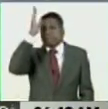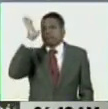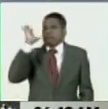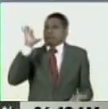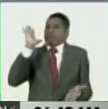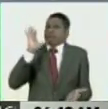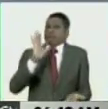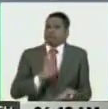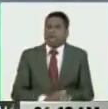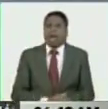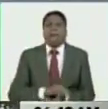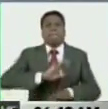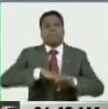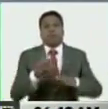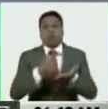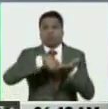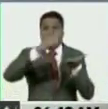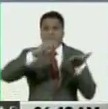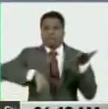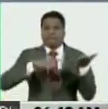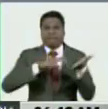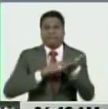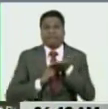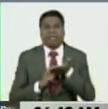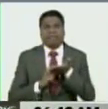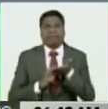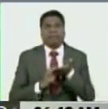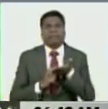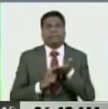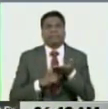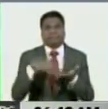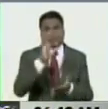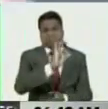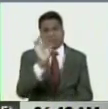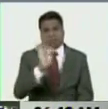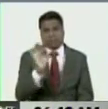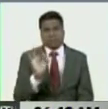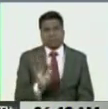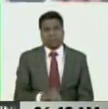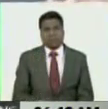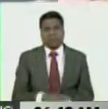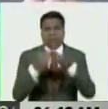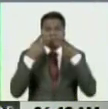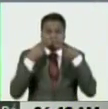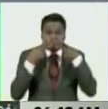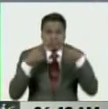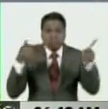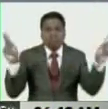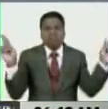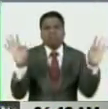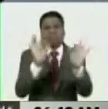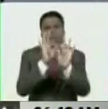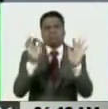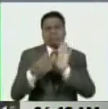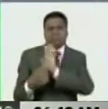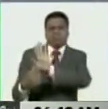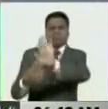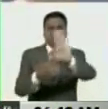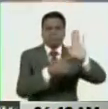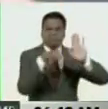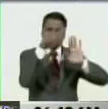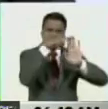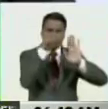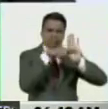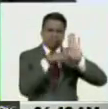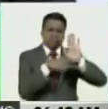Electoral una firma donde definitivamente a nadie se hacía una publicación donde tú podías verificar si